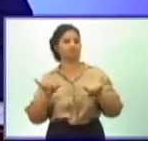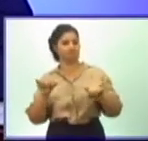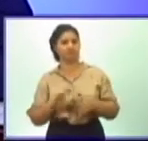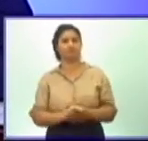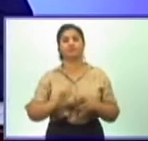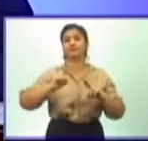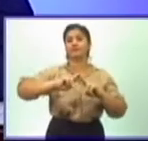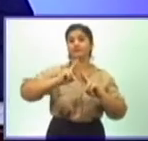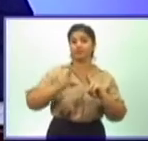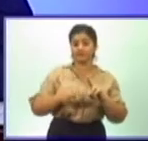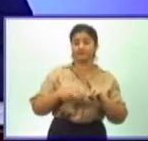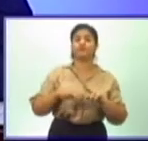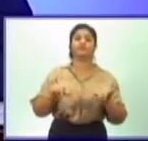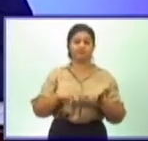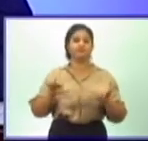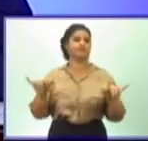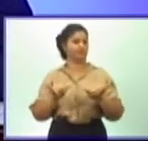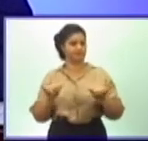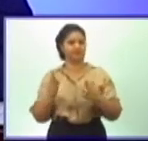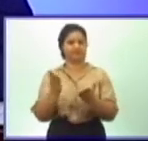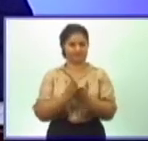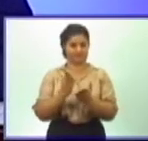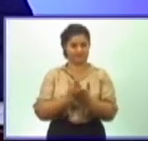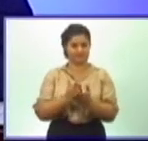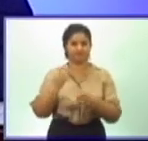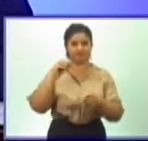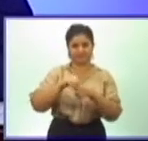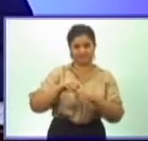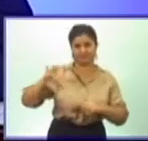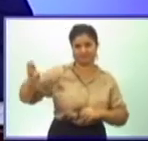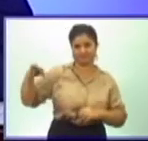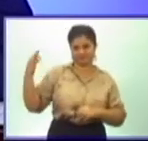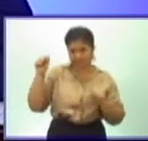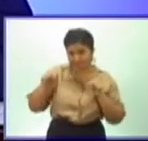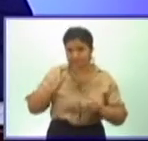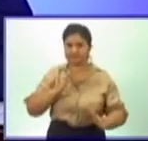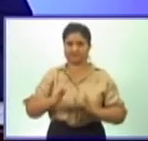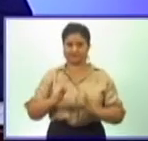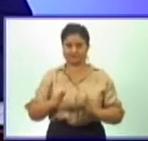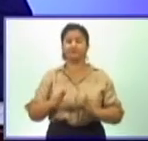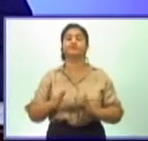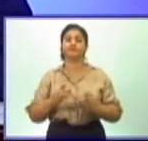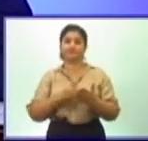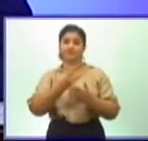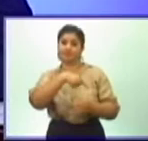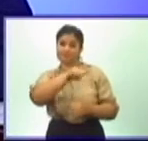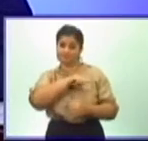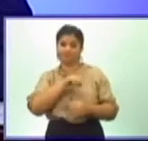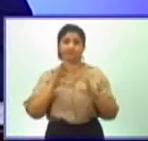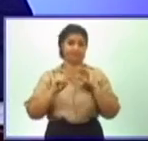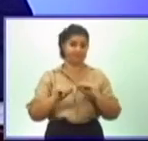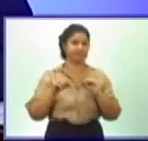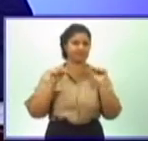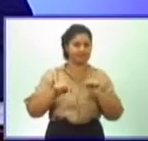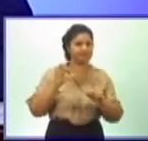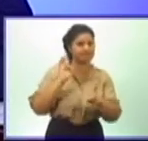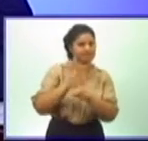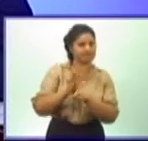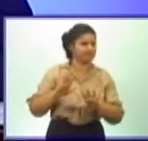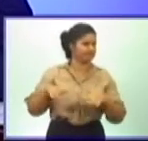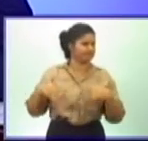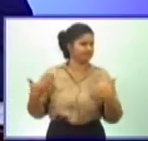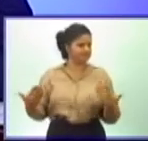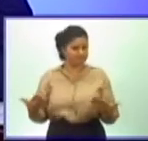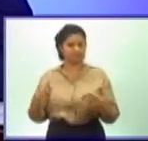desarrollo artístico de esta nación. Y les anunciamos que comenzaríamos el estudio de la obra Tartufo de Molière. Por